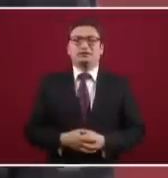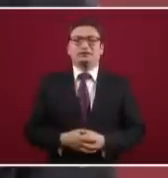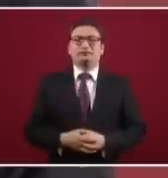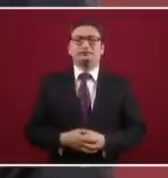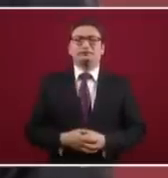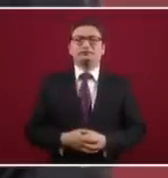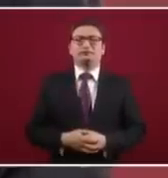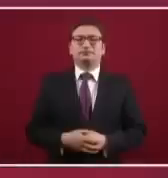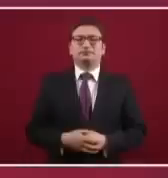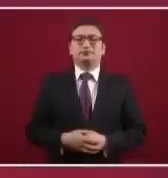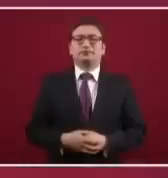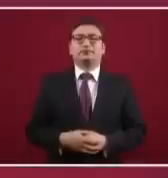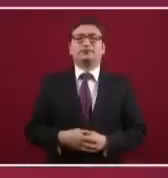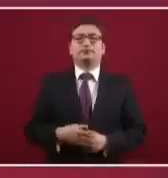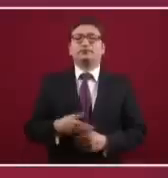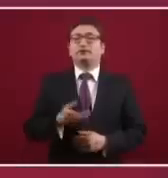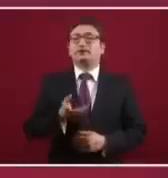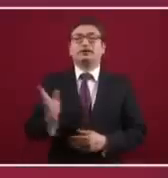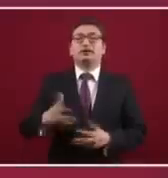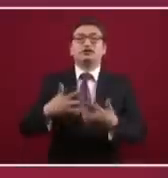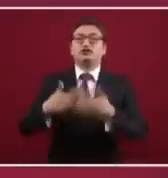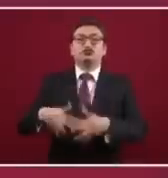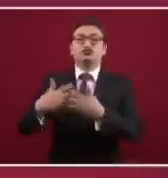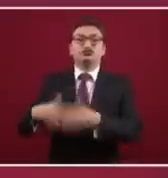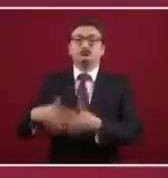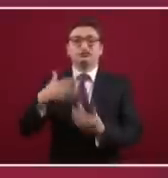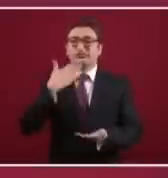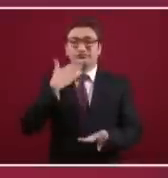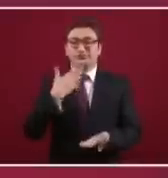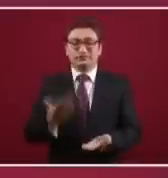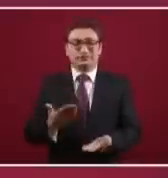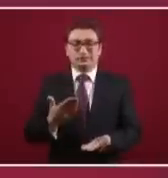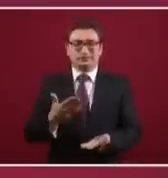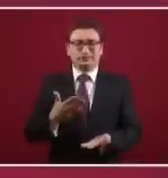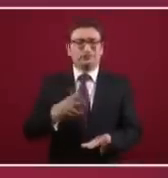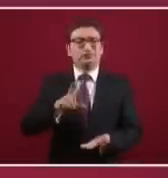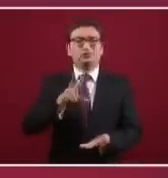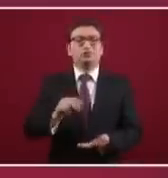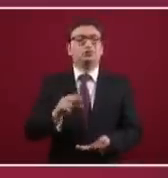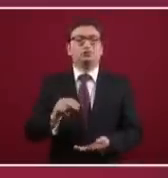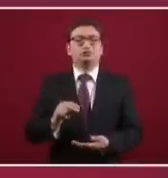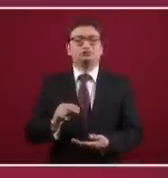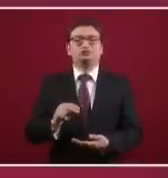no han funcionado o no